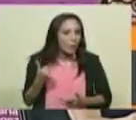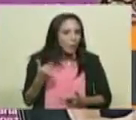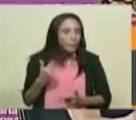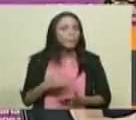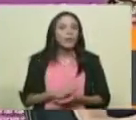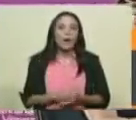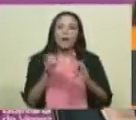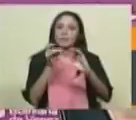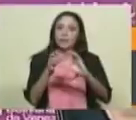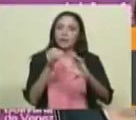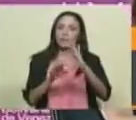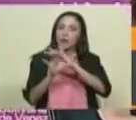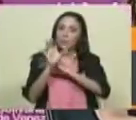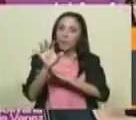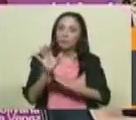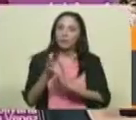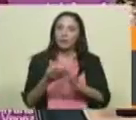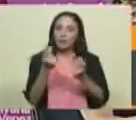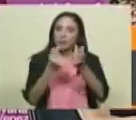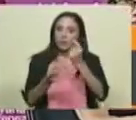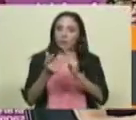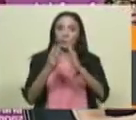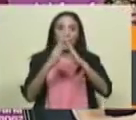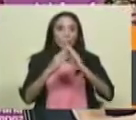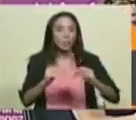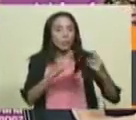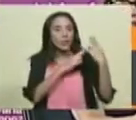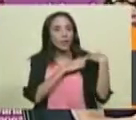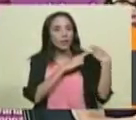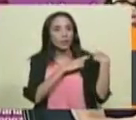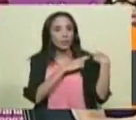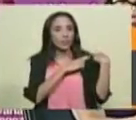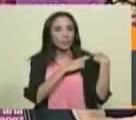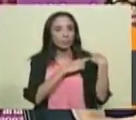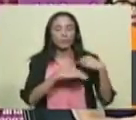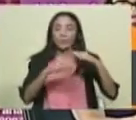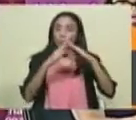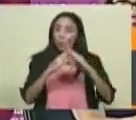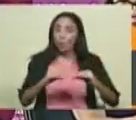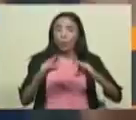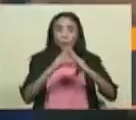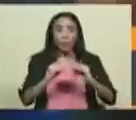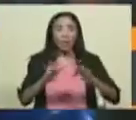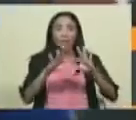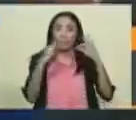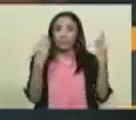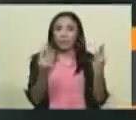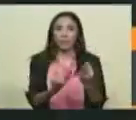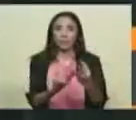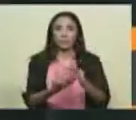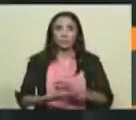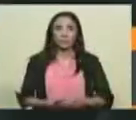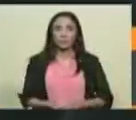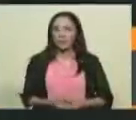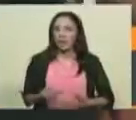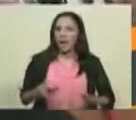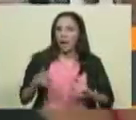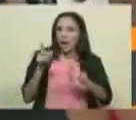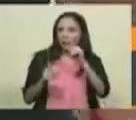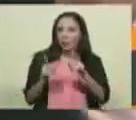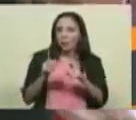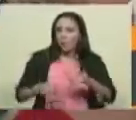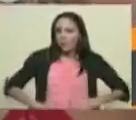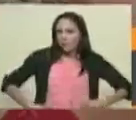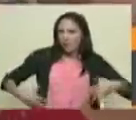del carnet de la patria a las jefas de hogar de todos los hogares de Venezuela, sin discriminación,